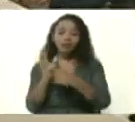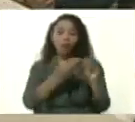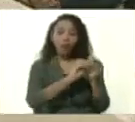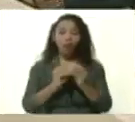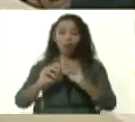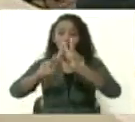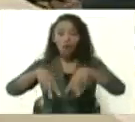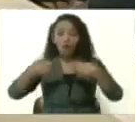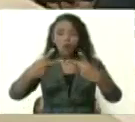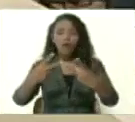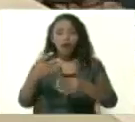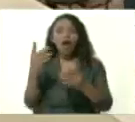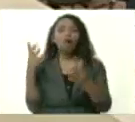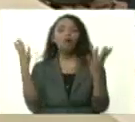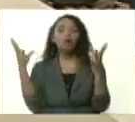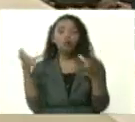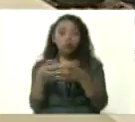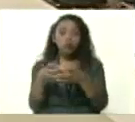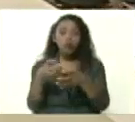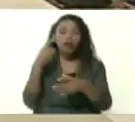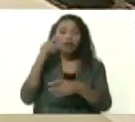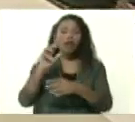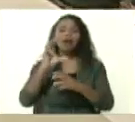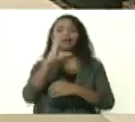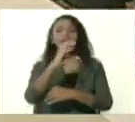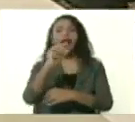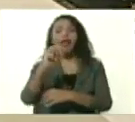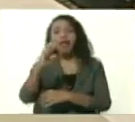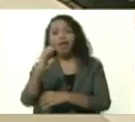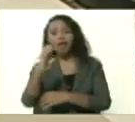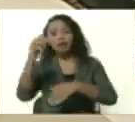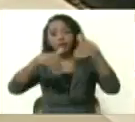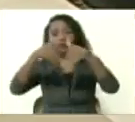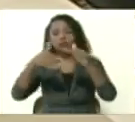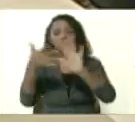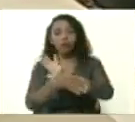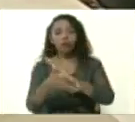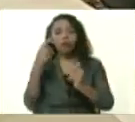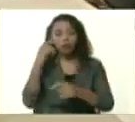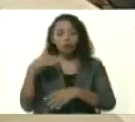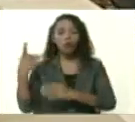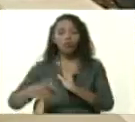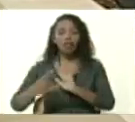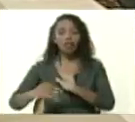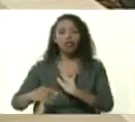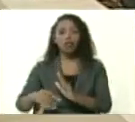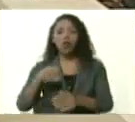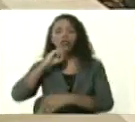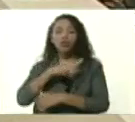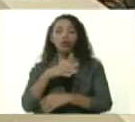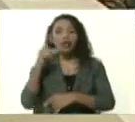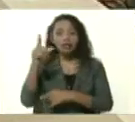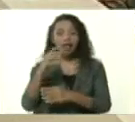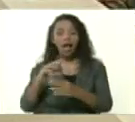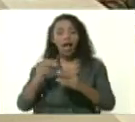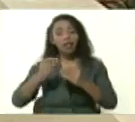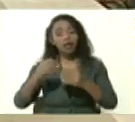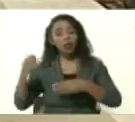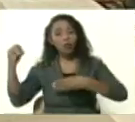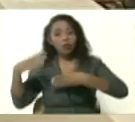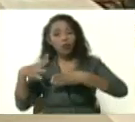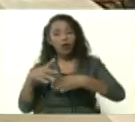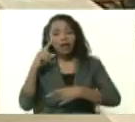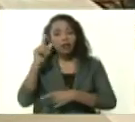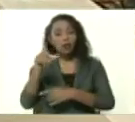del Consejo Nacional Electoral, así como la defensa de Venezuela por sus derechos históricos al territorio Esequibo. En estos momentos